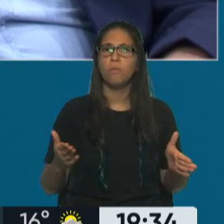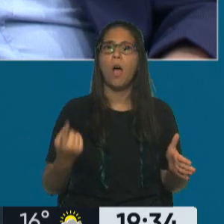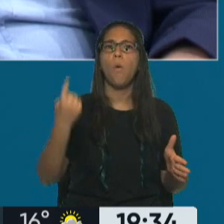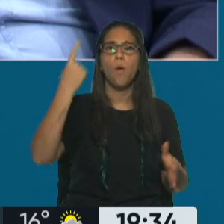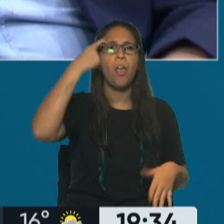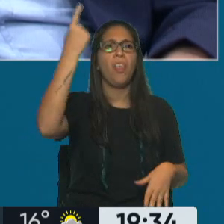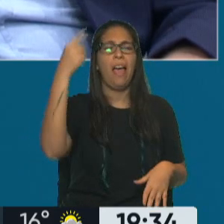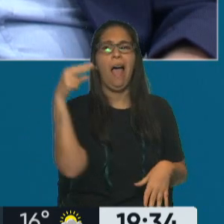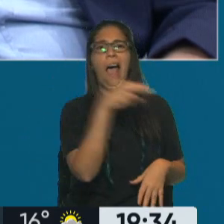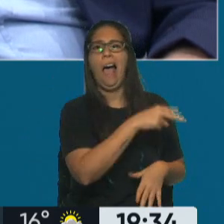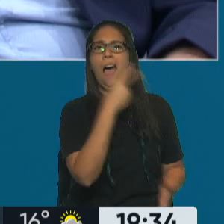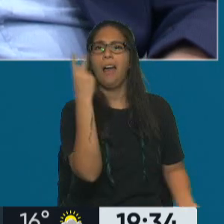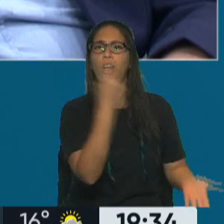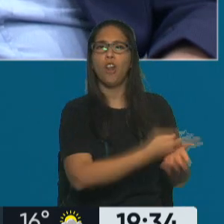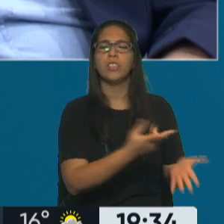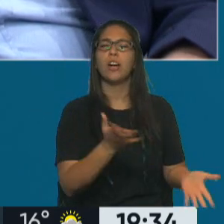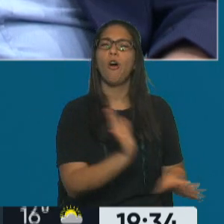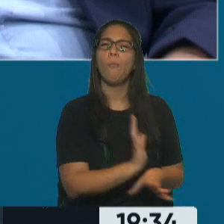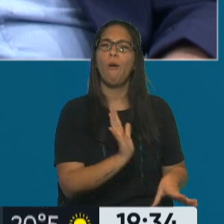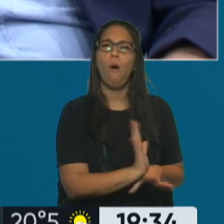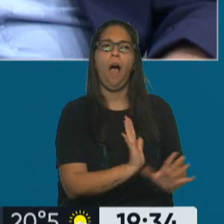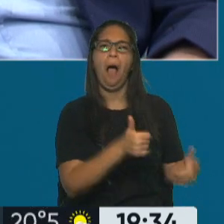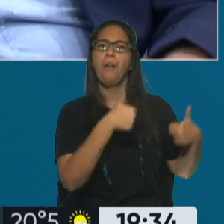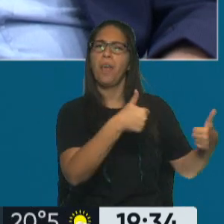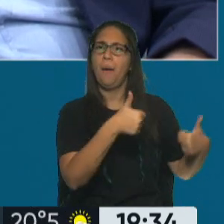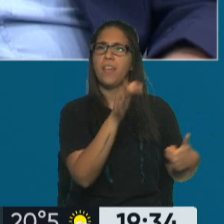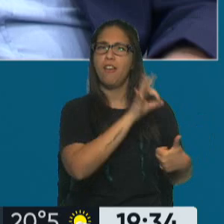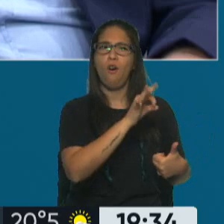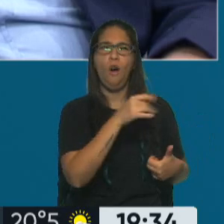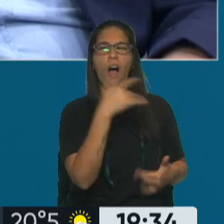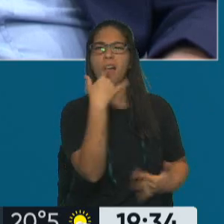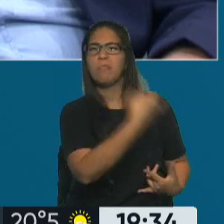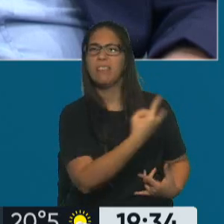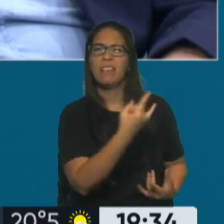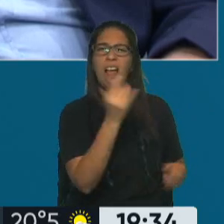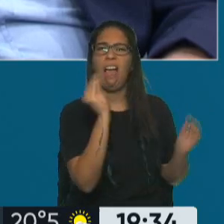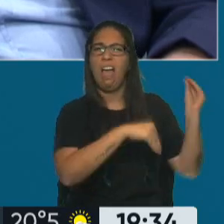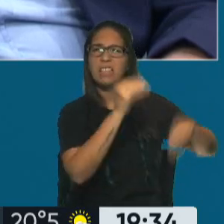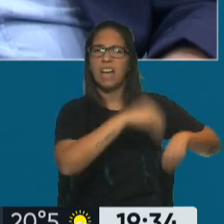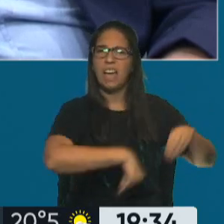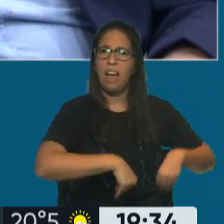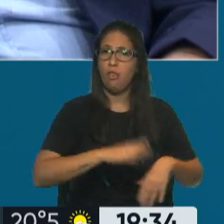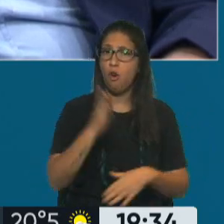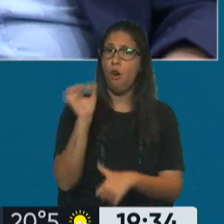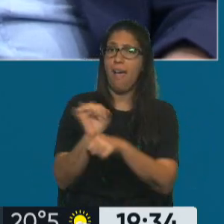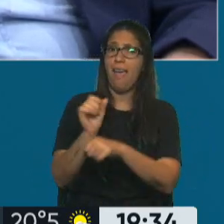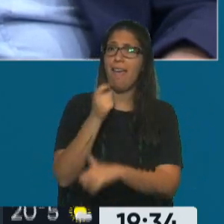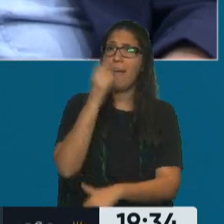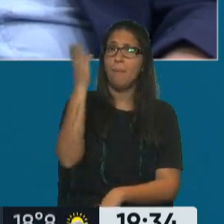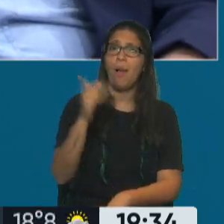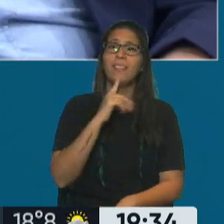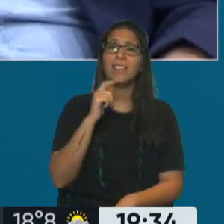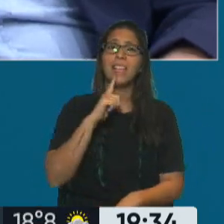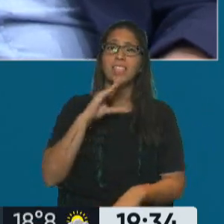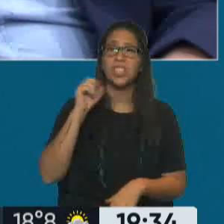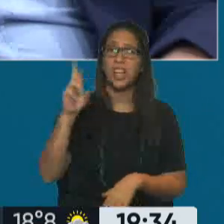ocurra reivindicar eso que pasó es es durísimo no cóm este poner como modelo a margaret toucher también la verdad son